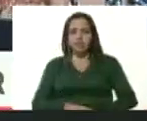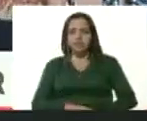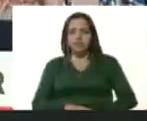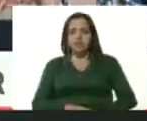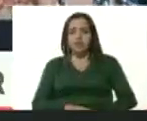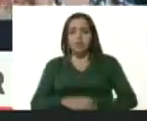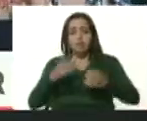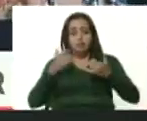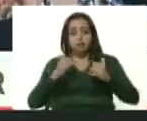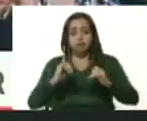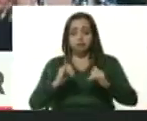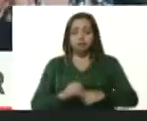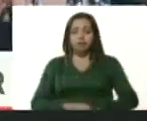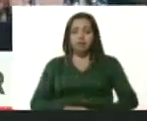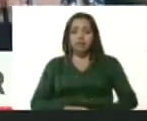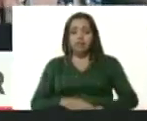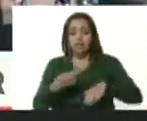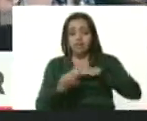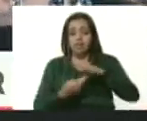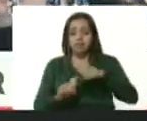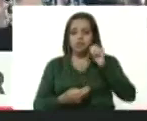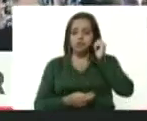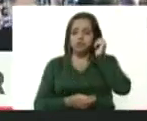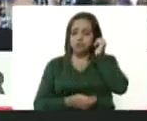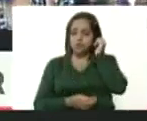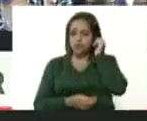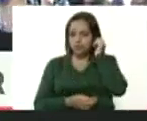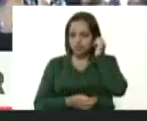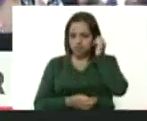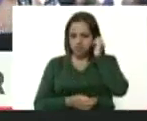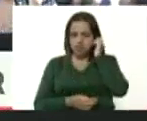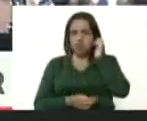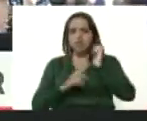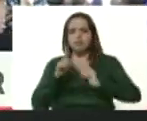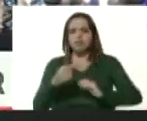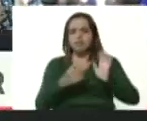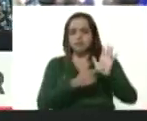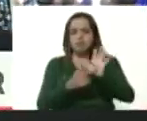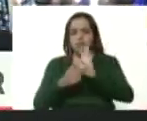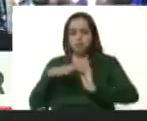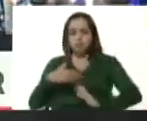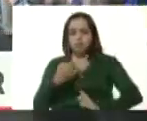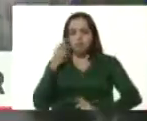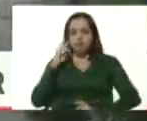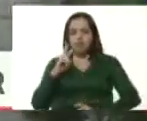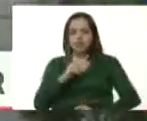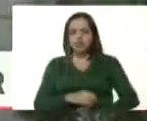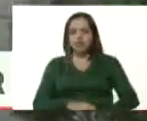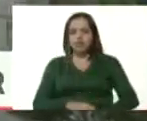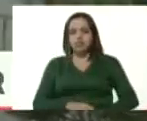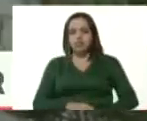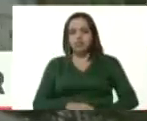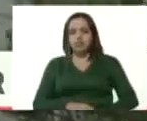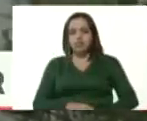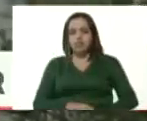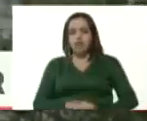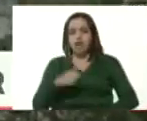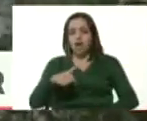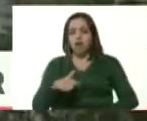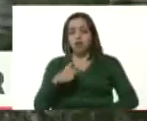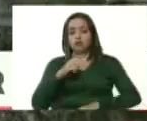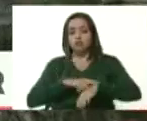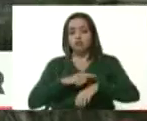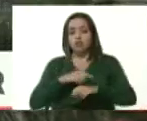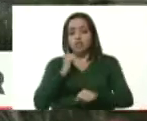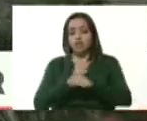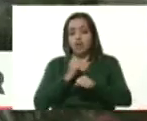el sano esparcimiento, y a través de estas imágenes pueden observar a quienes nos ven a esta hora el trabajo que se ha